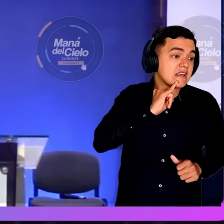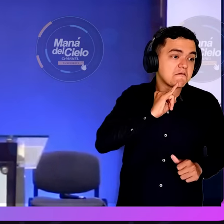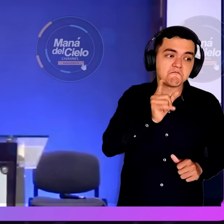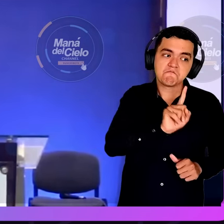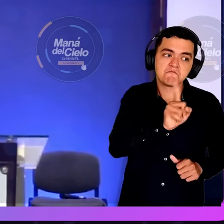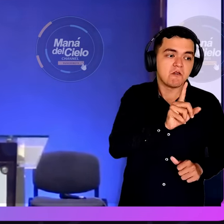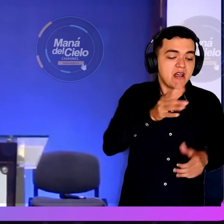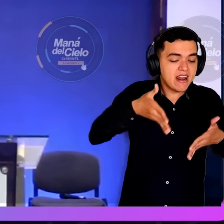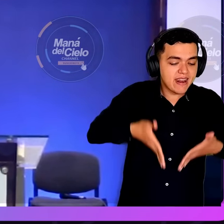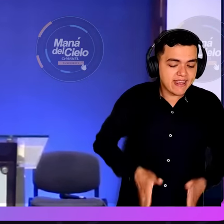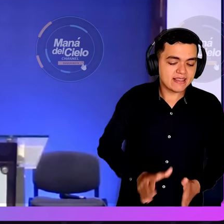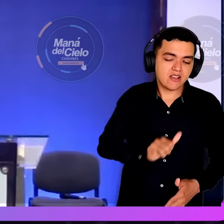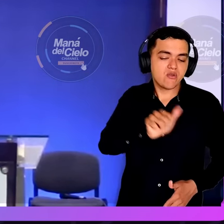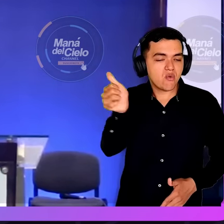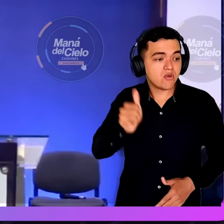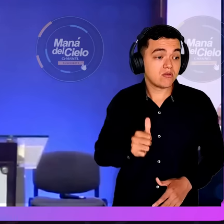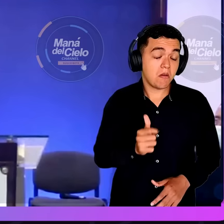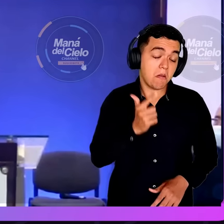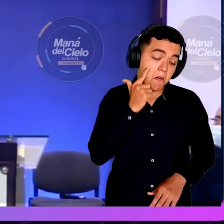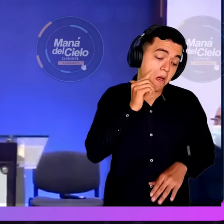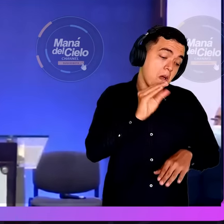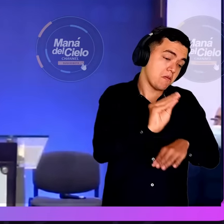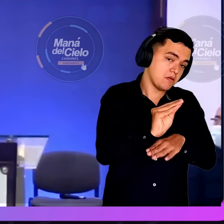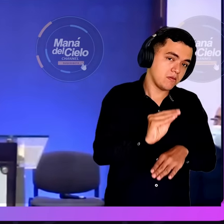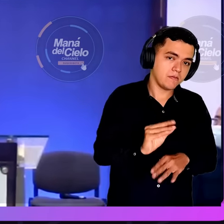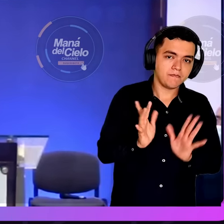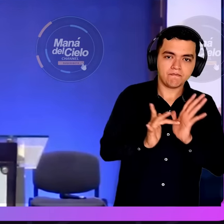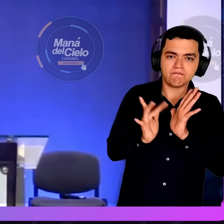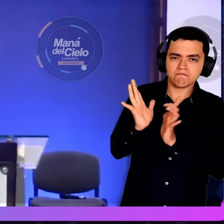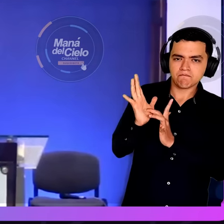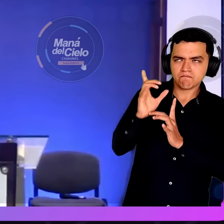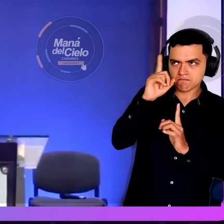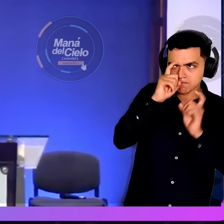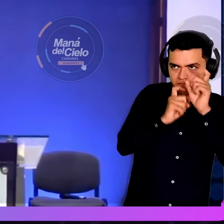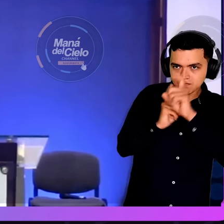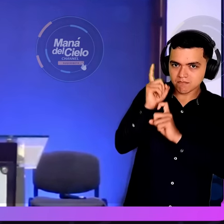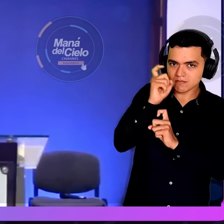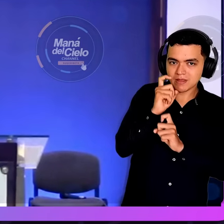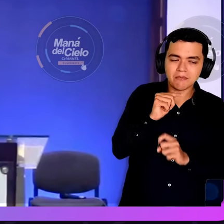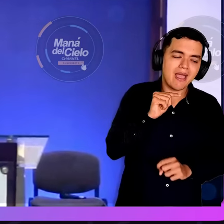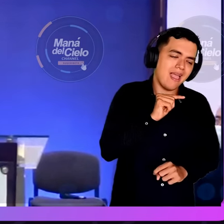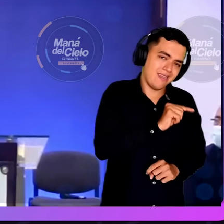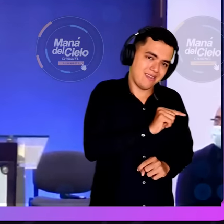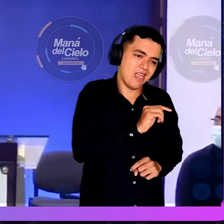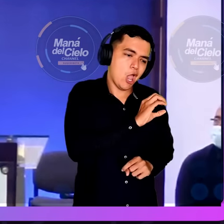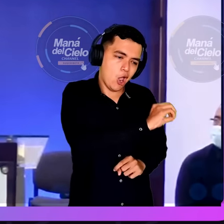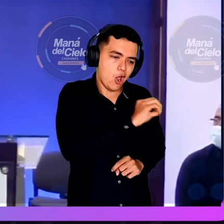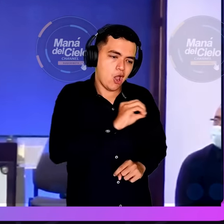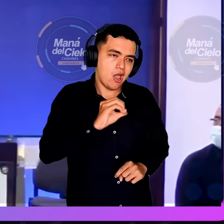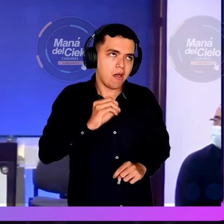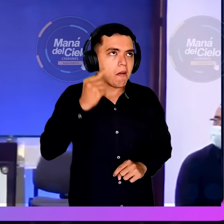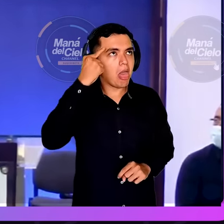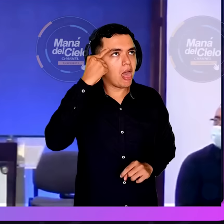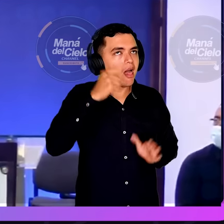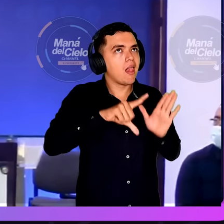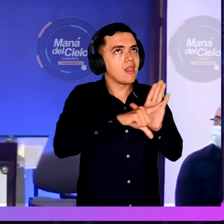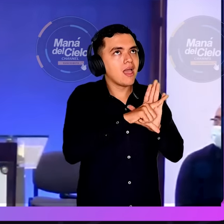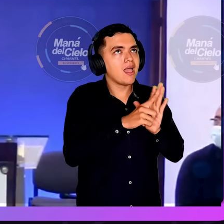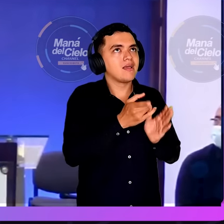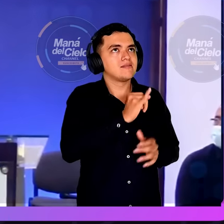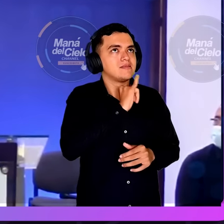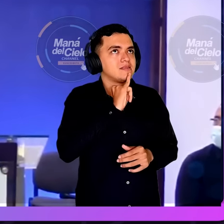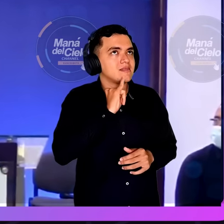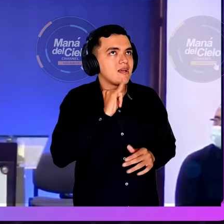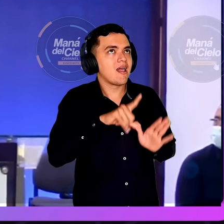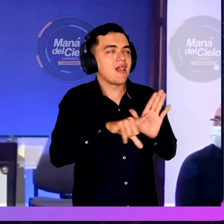mujer, tú viniste fue a tu pueblo, a los israelitas, a los judíos, no a los gentiles. Esa mujer es gentil, despídala. Ay, porque